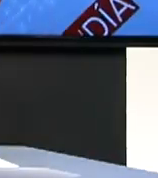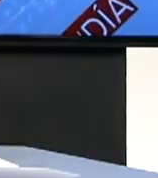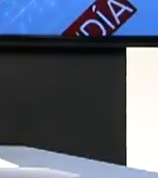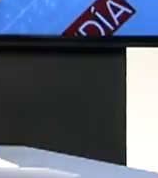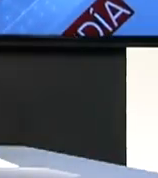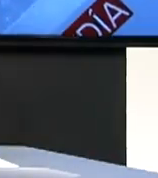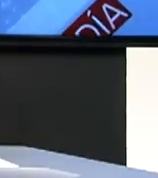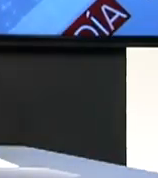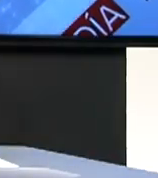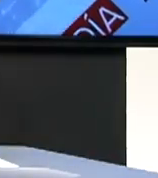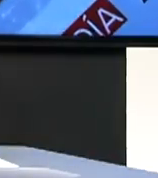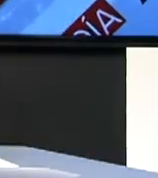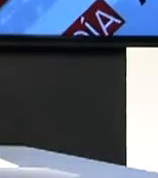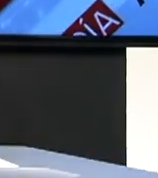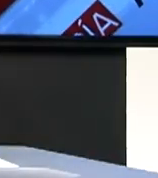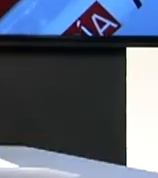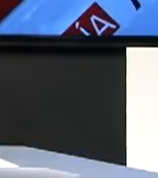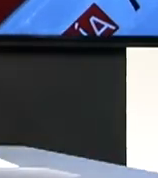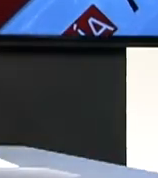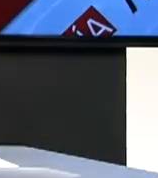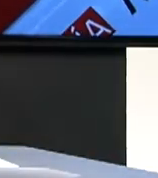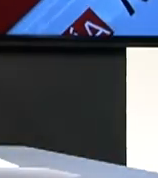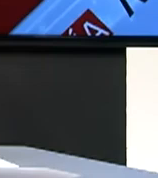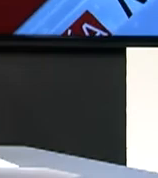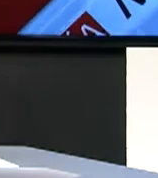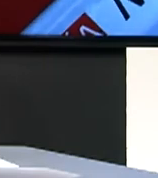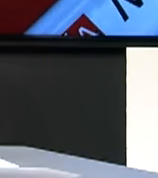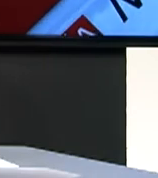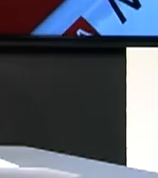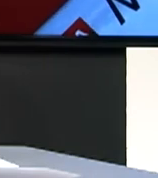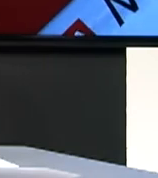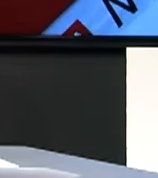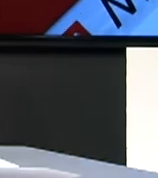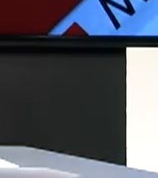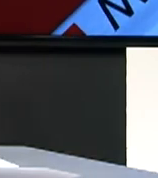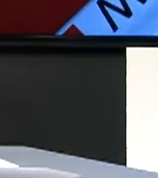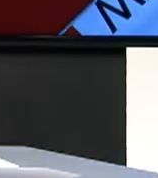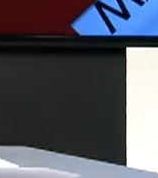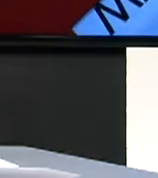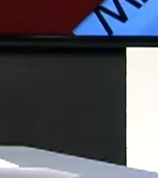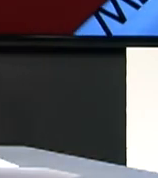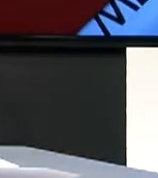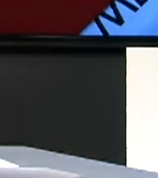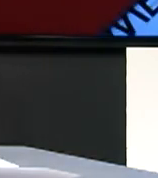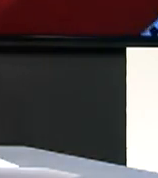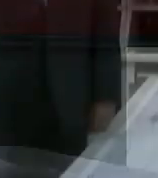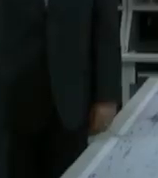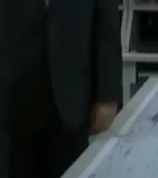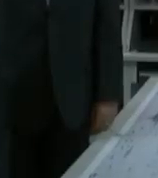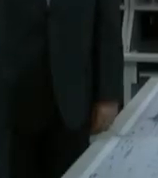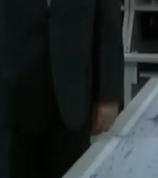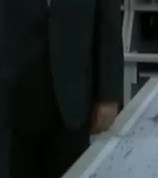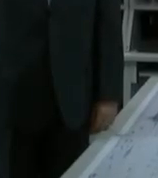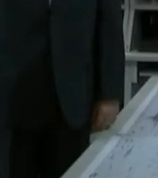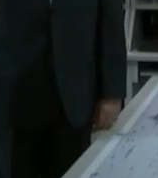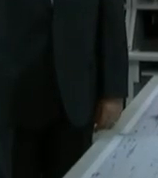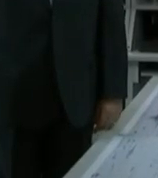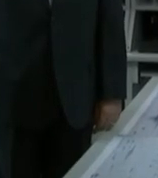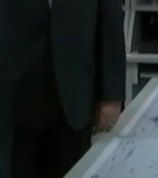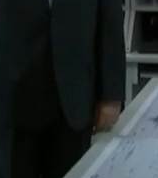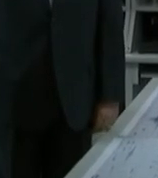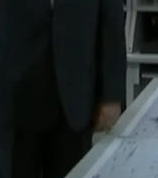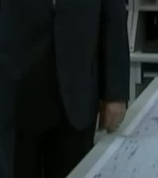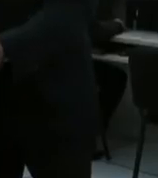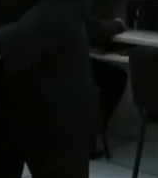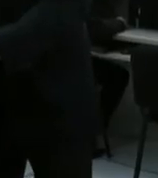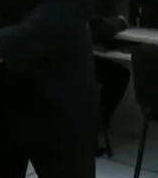El secretario de Gobernación, Miguel Ángel Osorio Chong, afirmó que México ha destacado a nivel mundial en materia de protección civil. Dijo que gracias